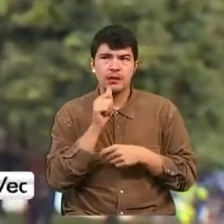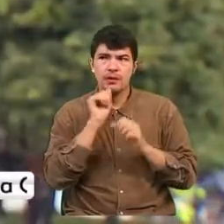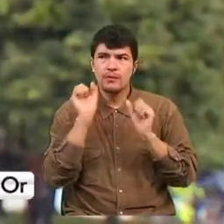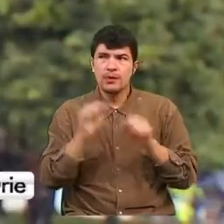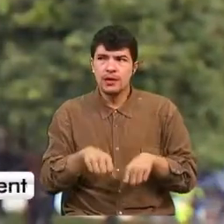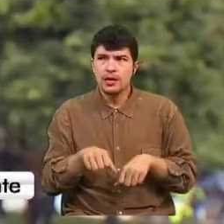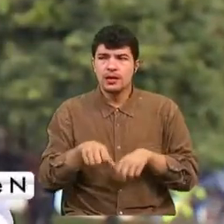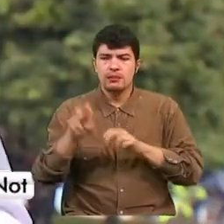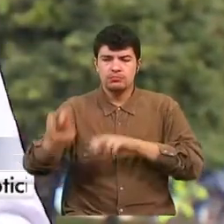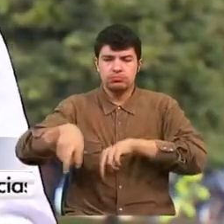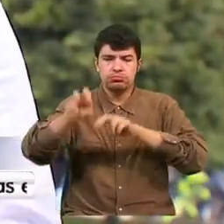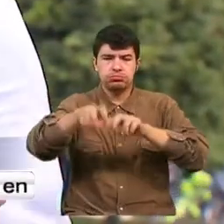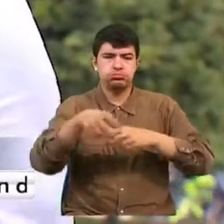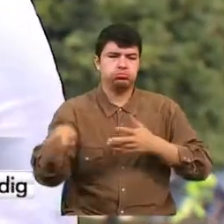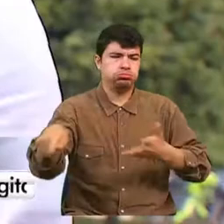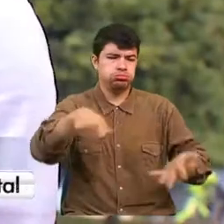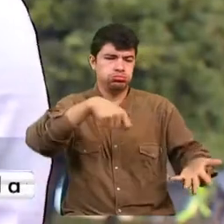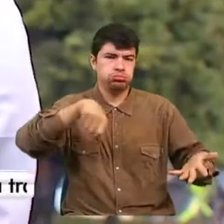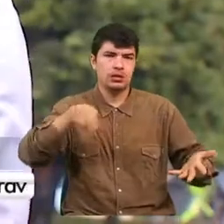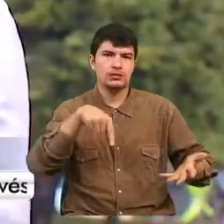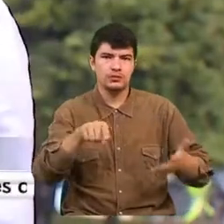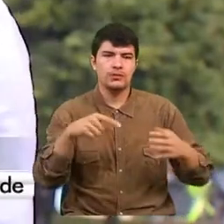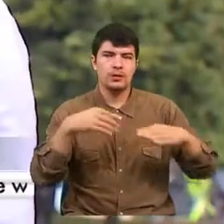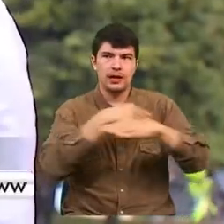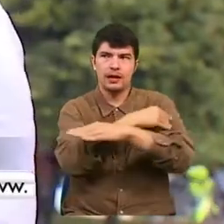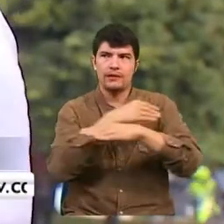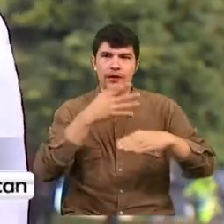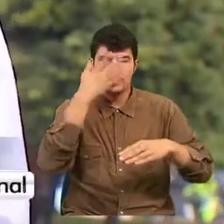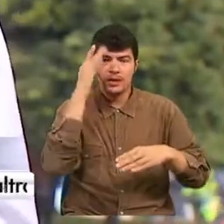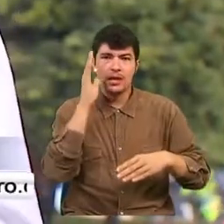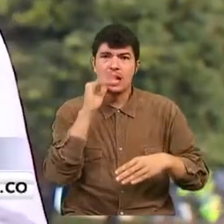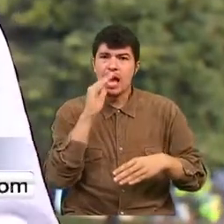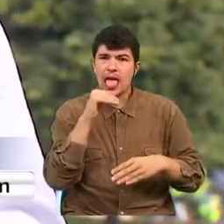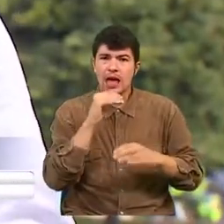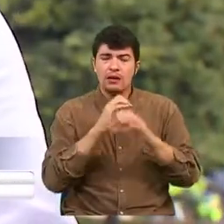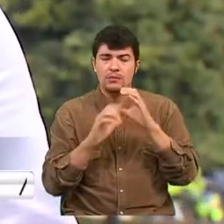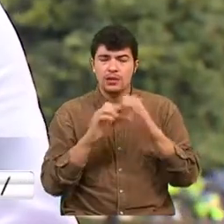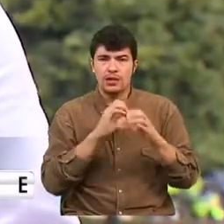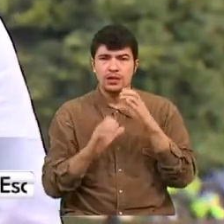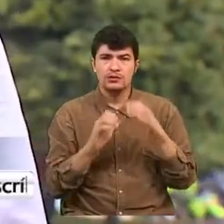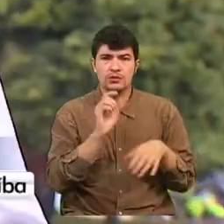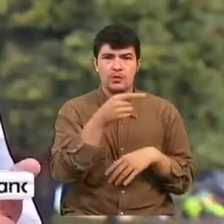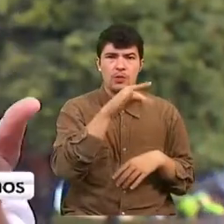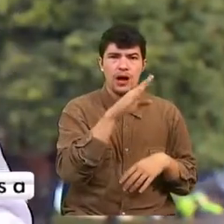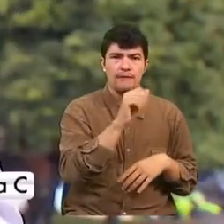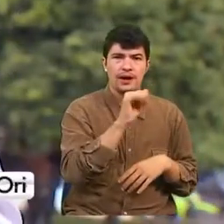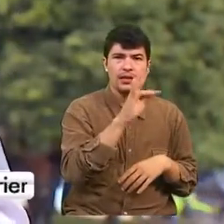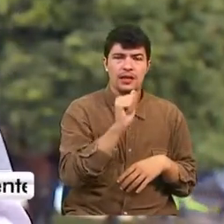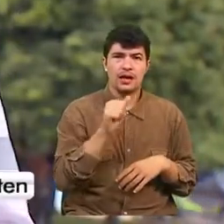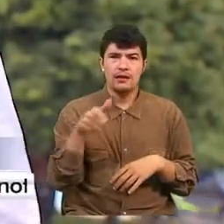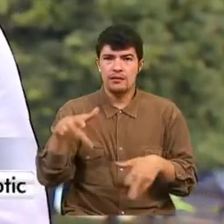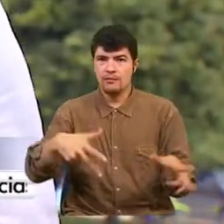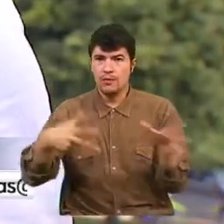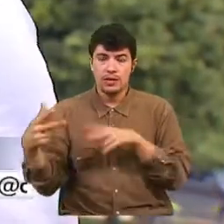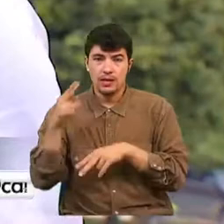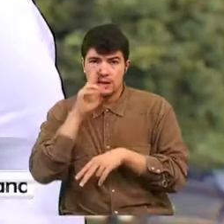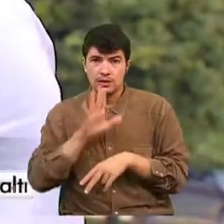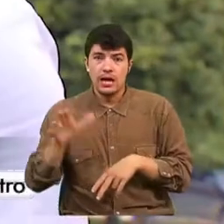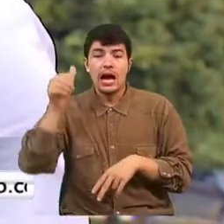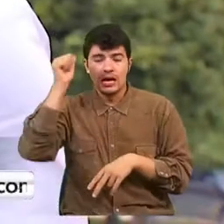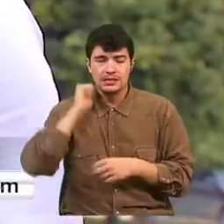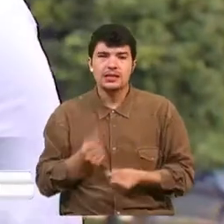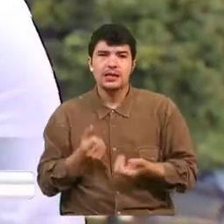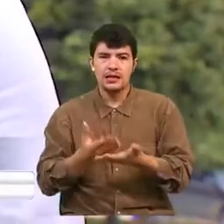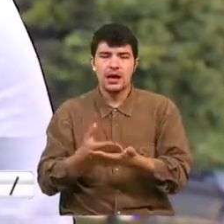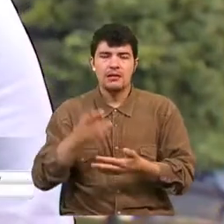riego de cultivos y demás allí en una vía, porque había quedado totalmente incomunicado Guabatá Puente Nacional y ayer se la estábamos entregando. Por eso les decíamos que